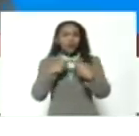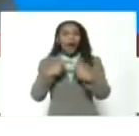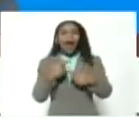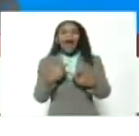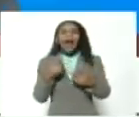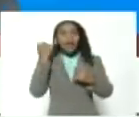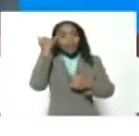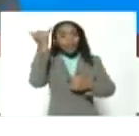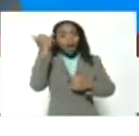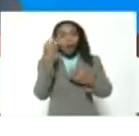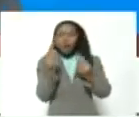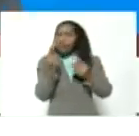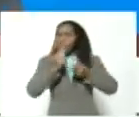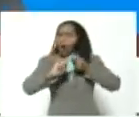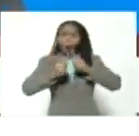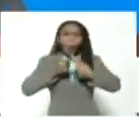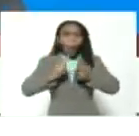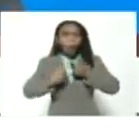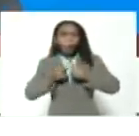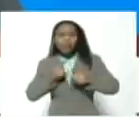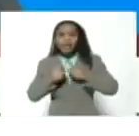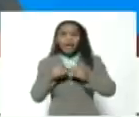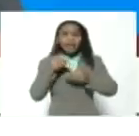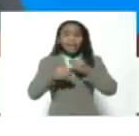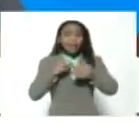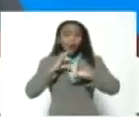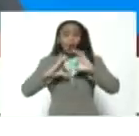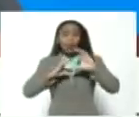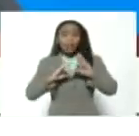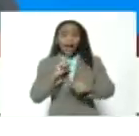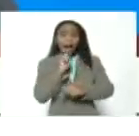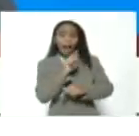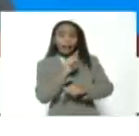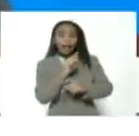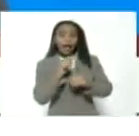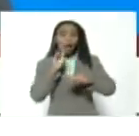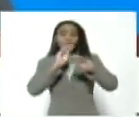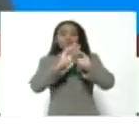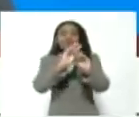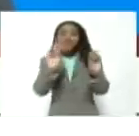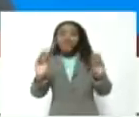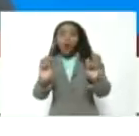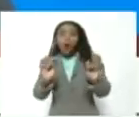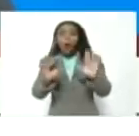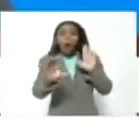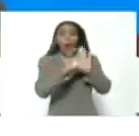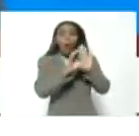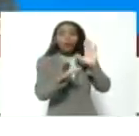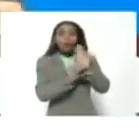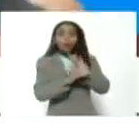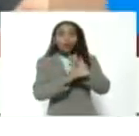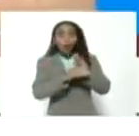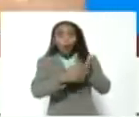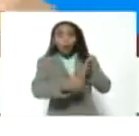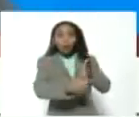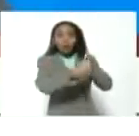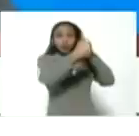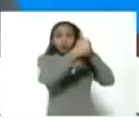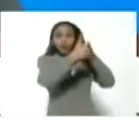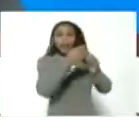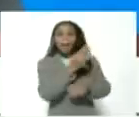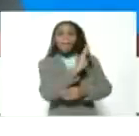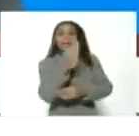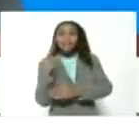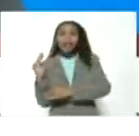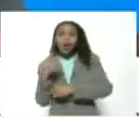que surgieron en el Congreso de Comunicación, una de ellas, llamar a un gran concurso muralista en pro del bicentenario